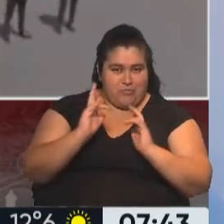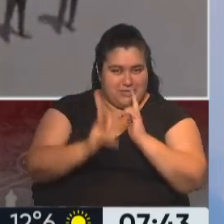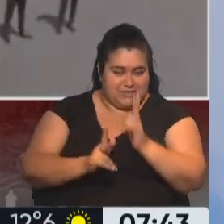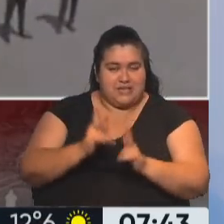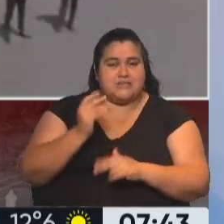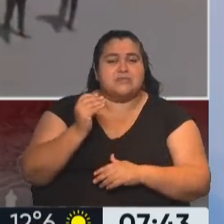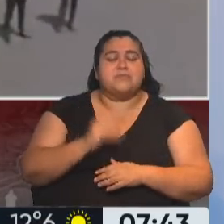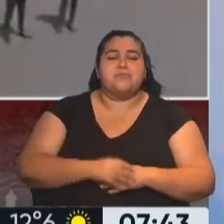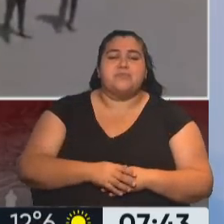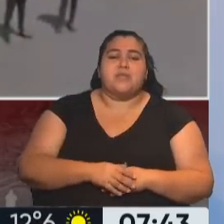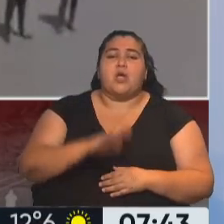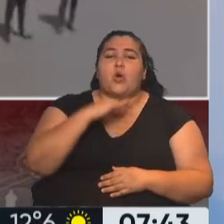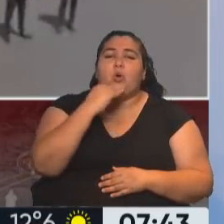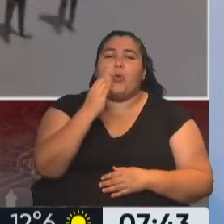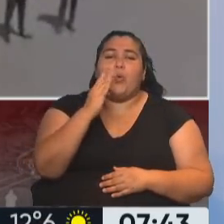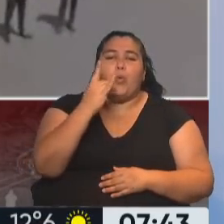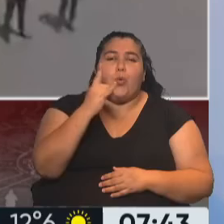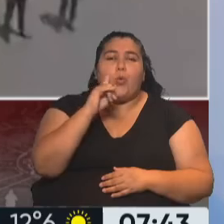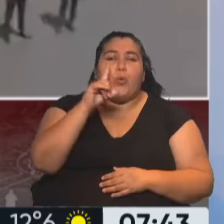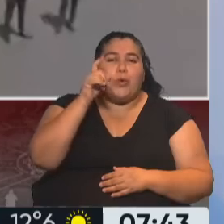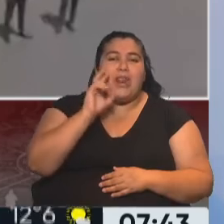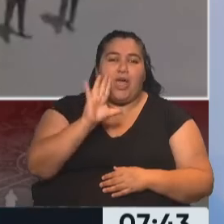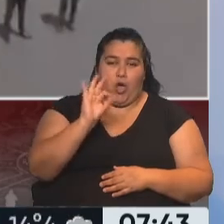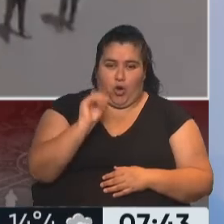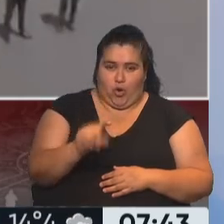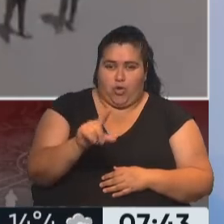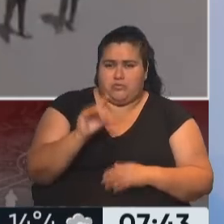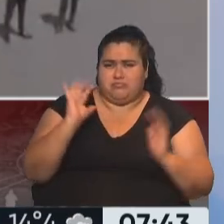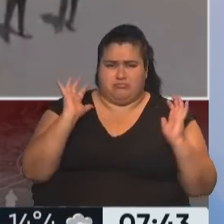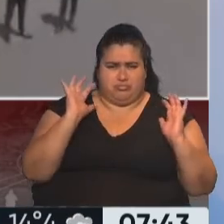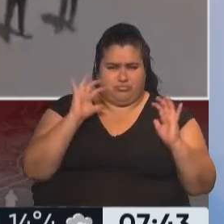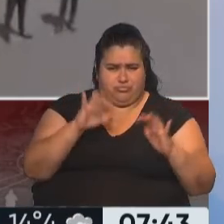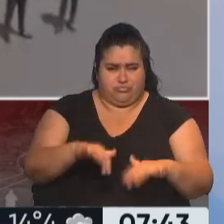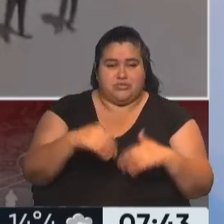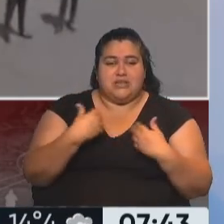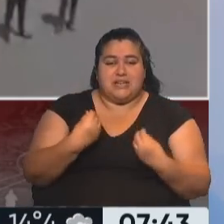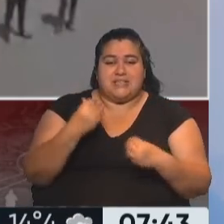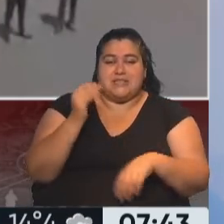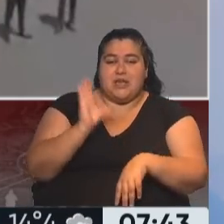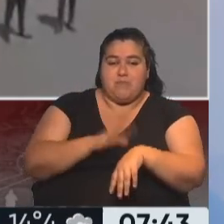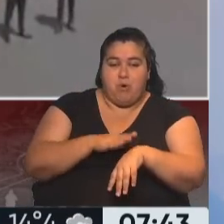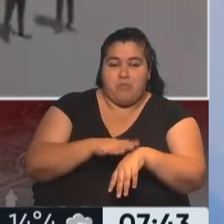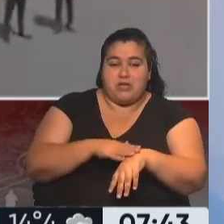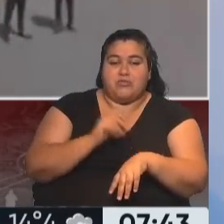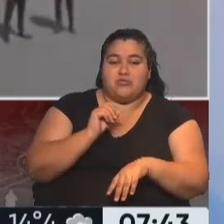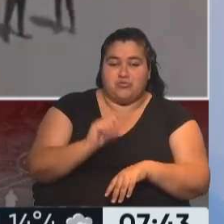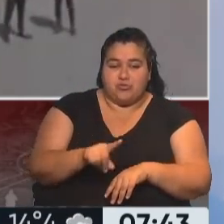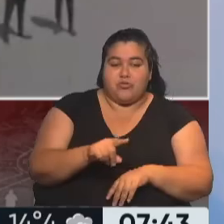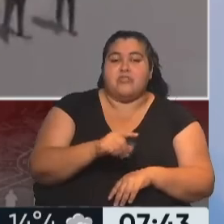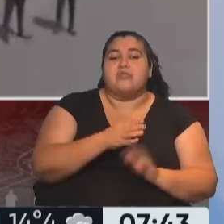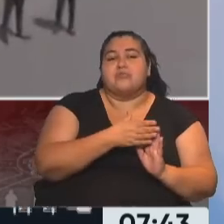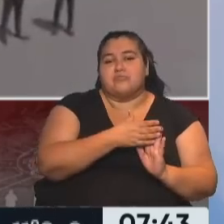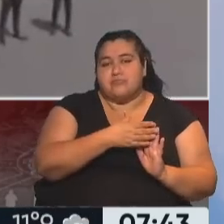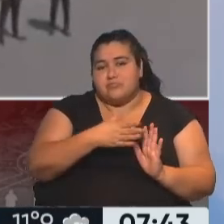del jubileo, que Roma está repleta de una forma impresionante, tanto que, bueno, casi no hay romanos,